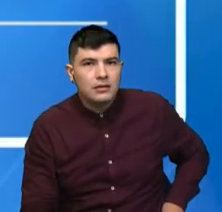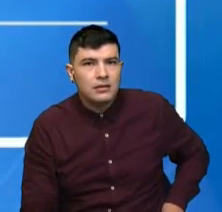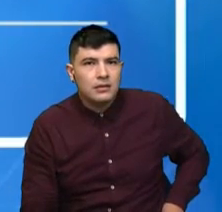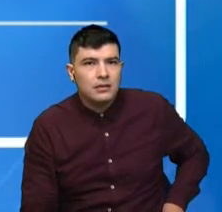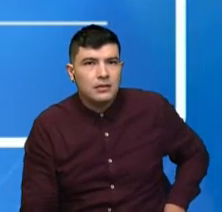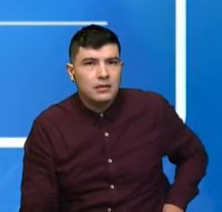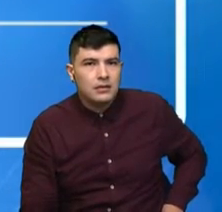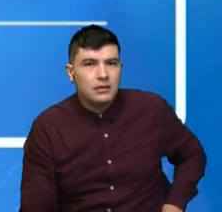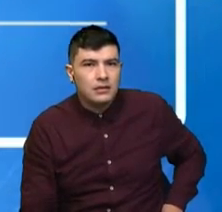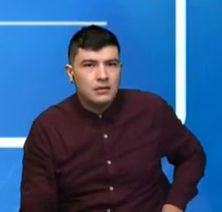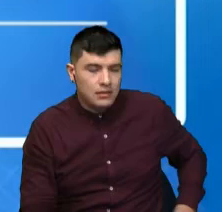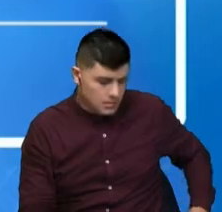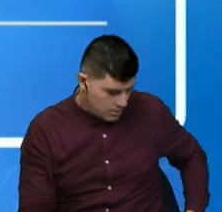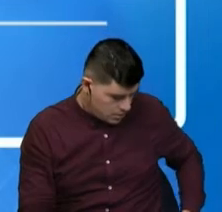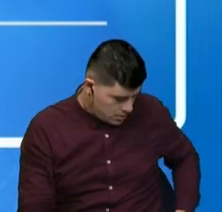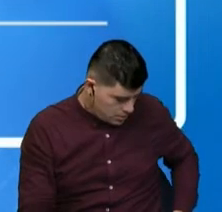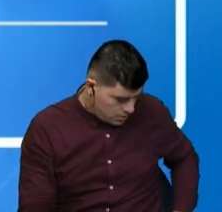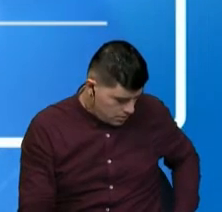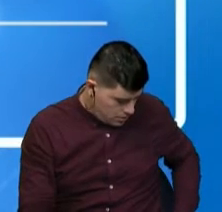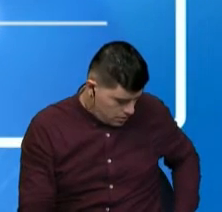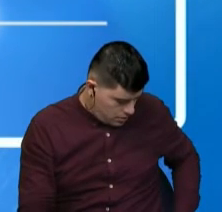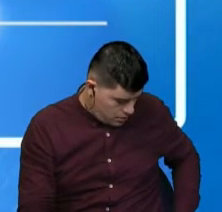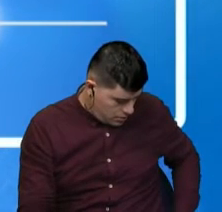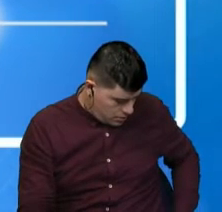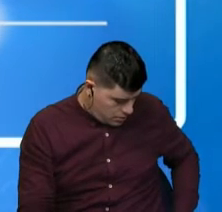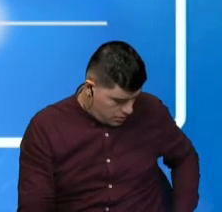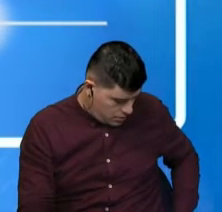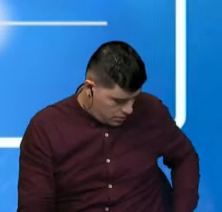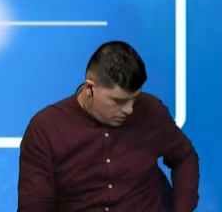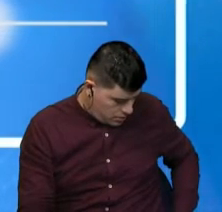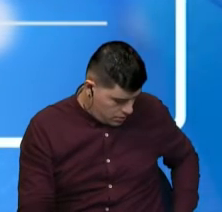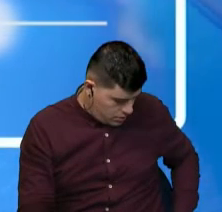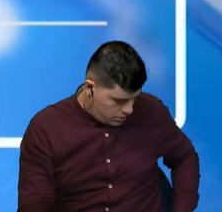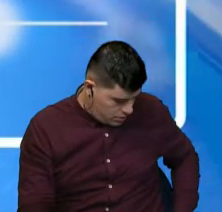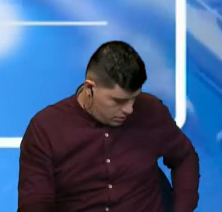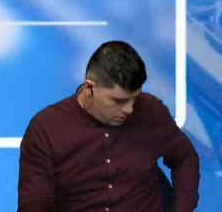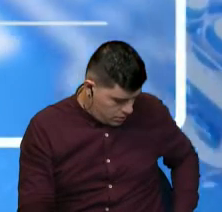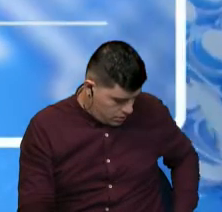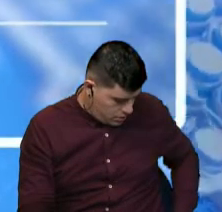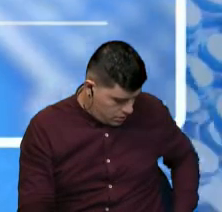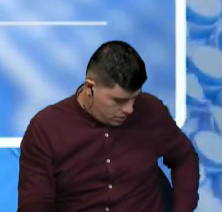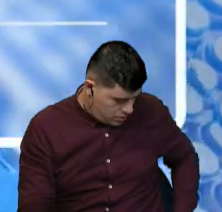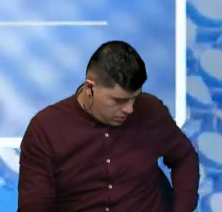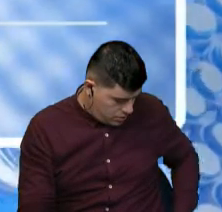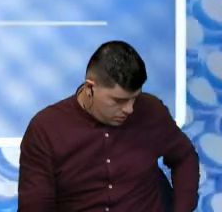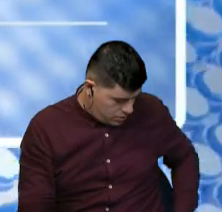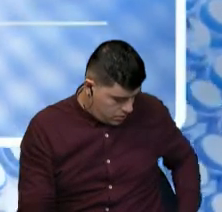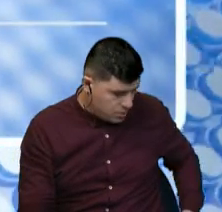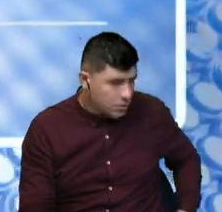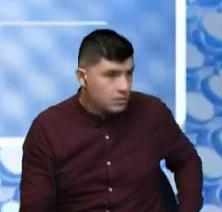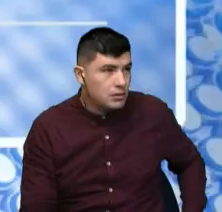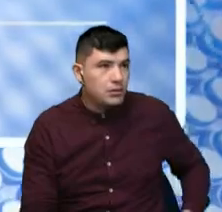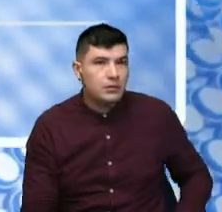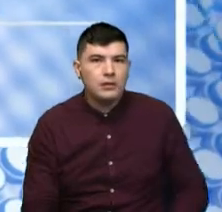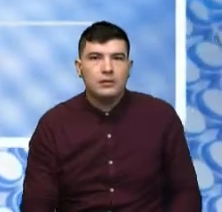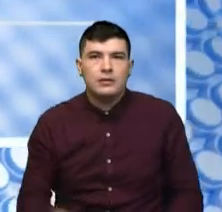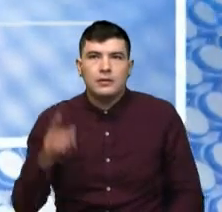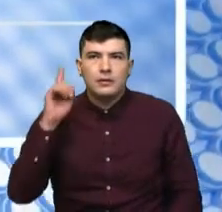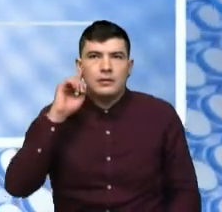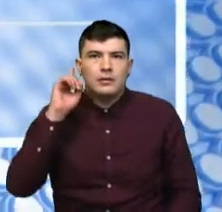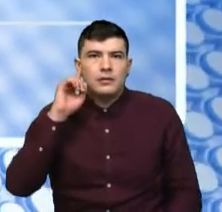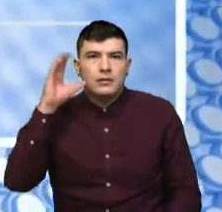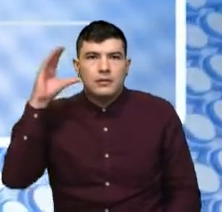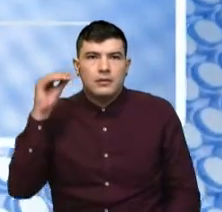y todos nos respondieron que en sus bodegas tienen stock y que están vendiendo normalmente y que no tienen ningún